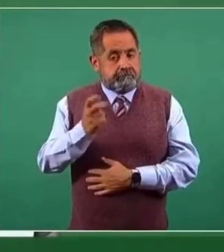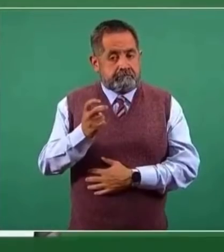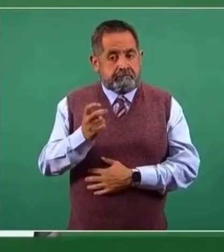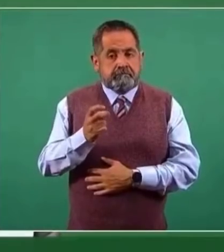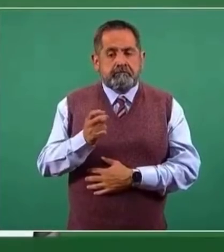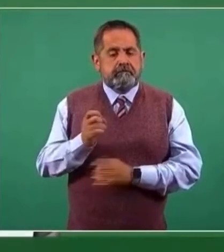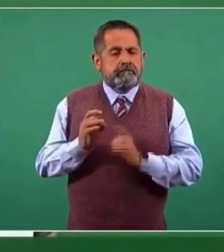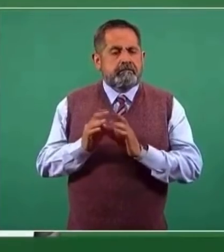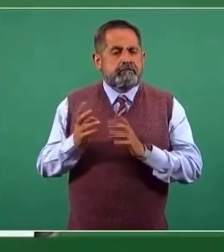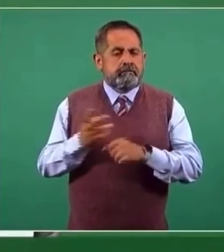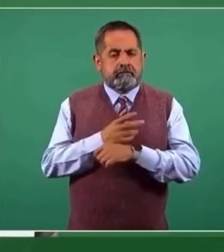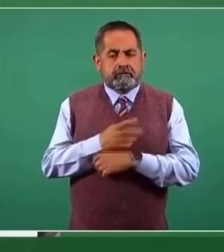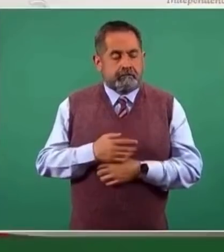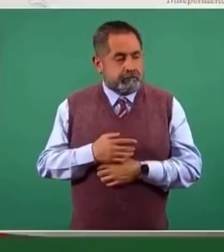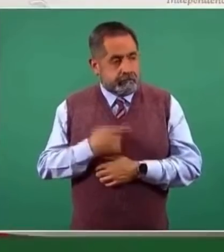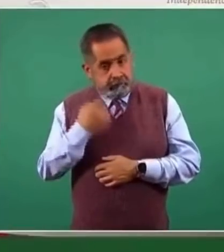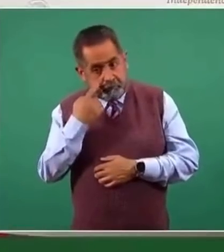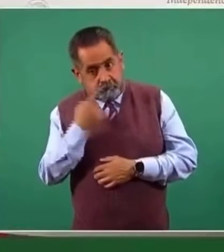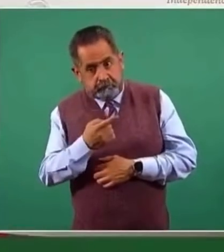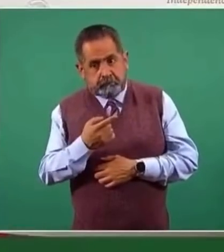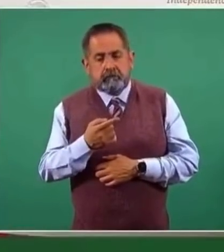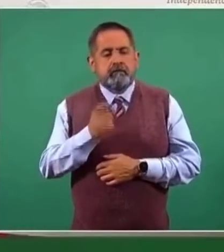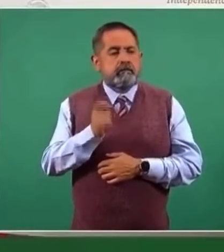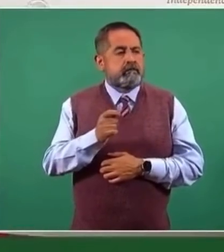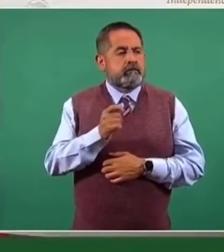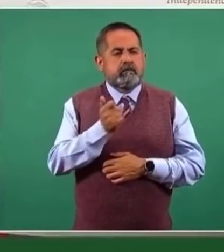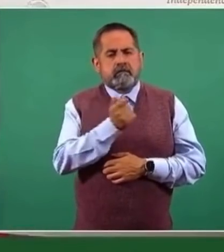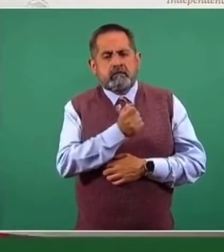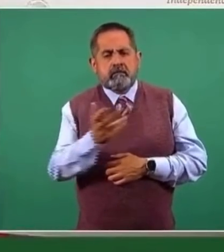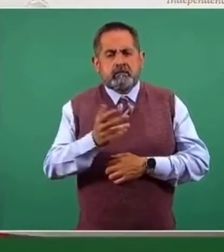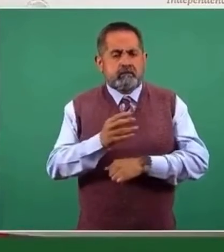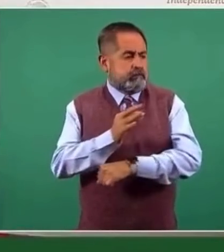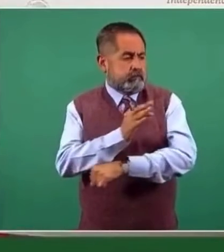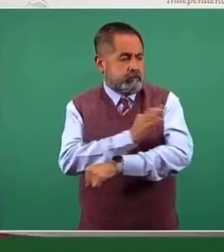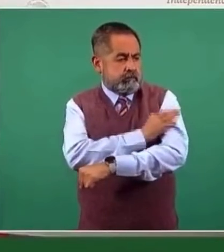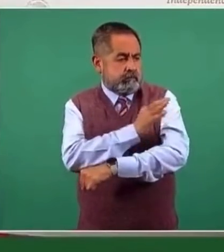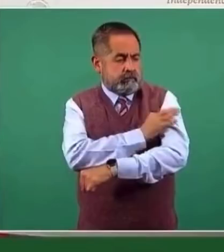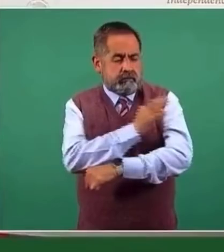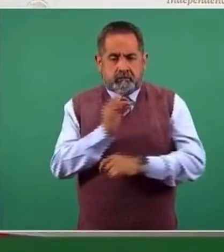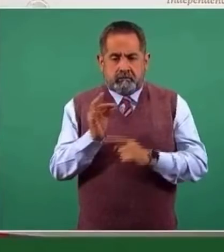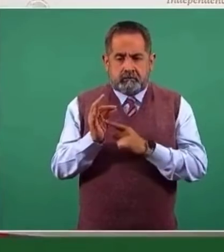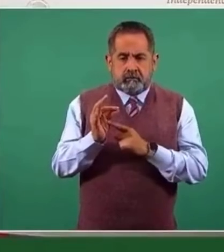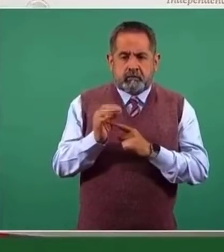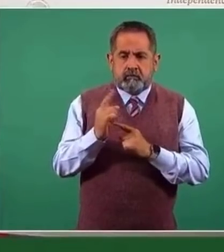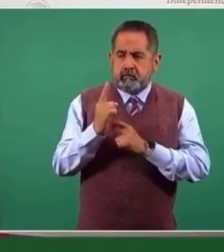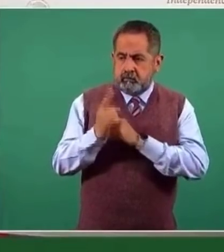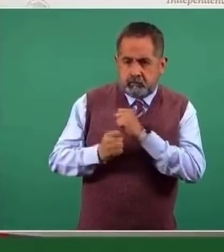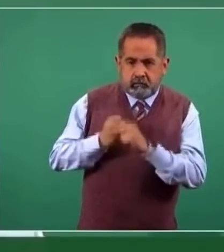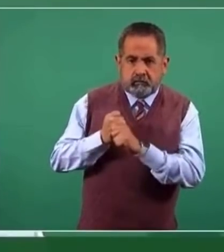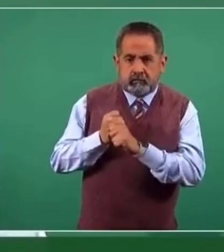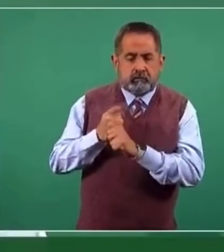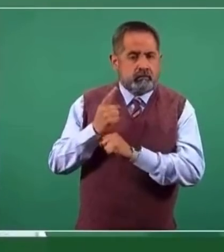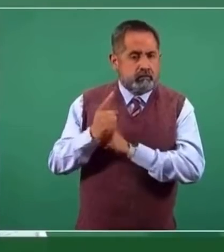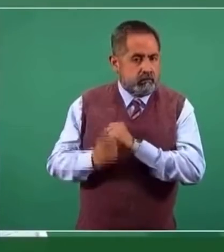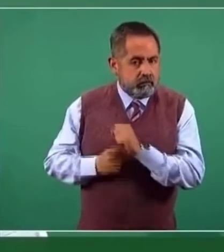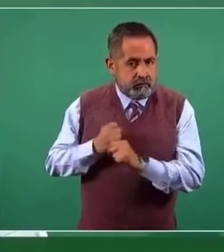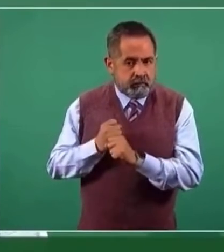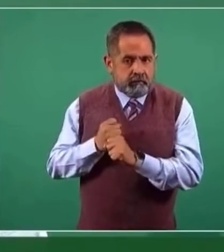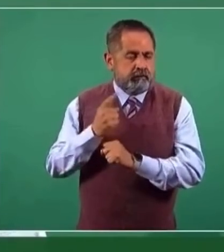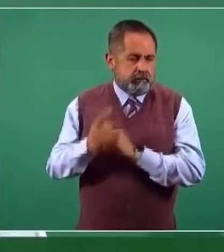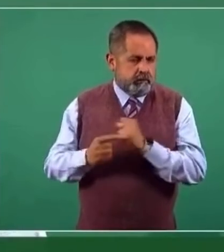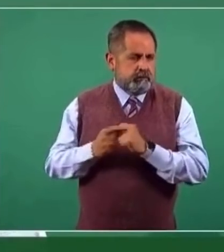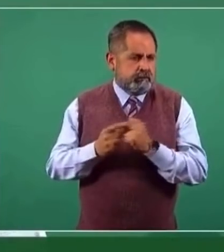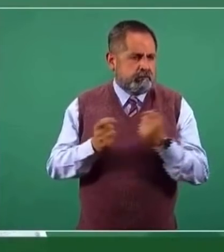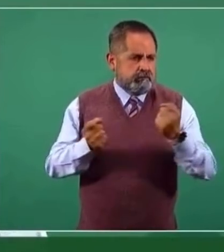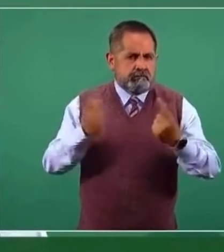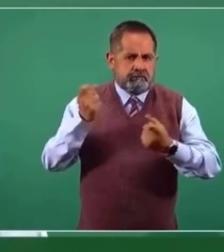suele ser más evidente cuando tenemos vacunas que se aplican año con año o que tienen antecedentes